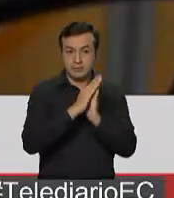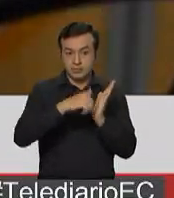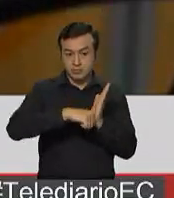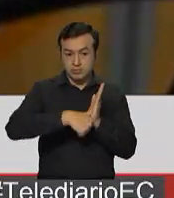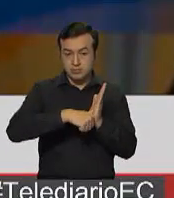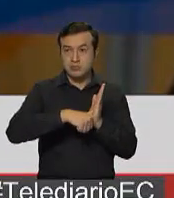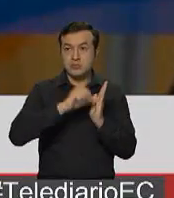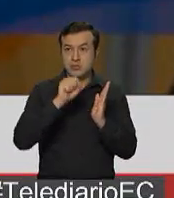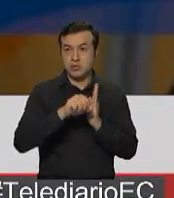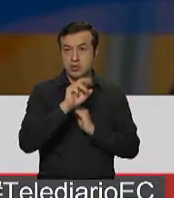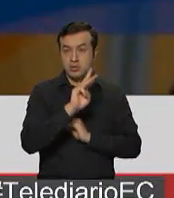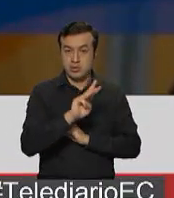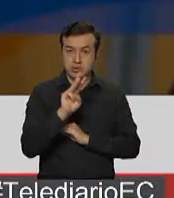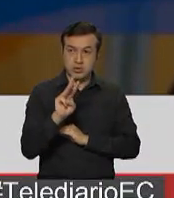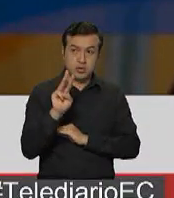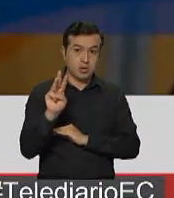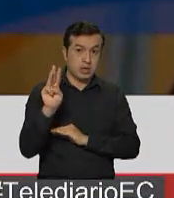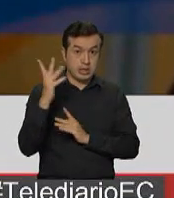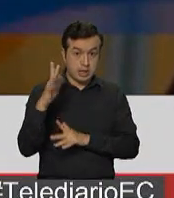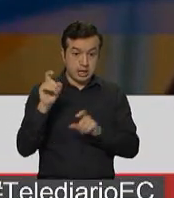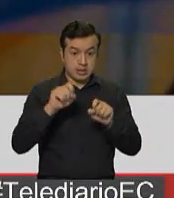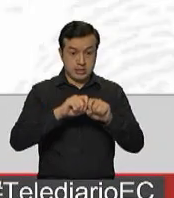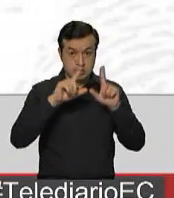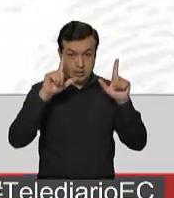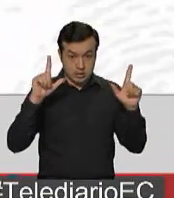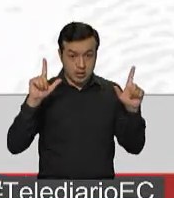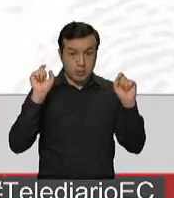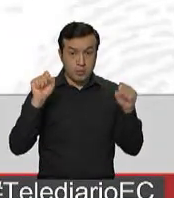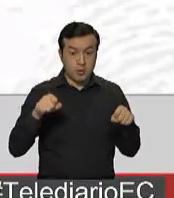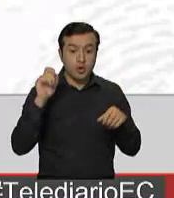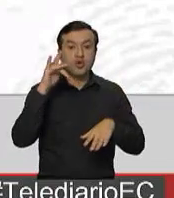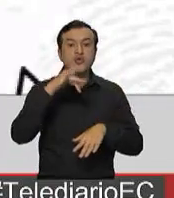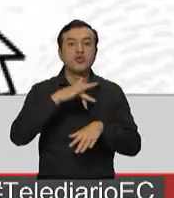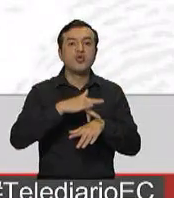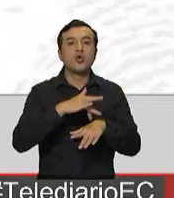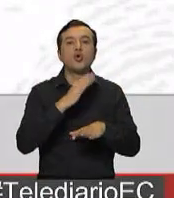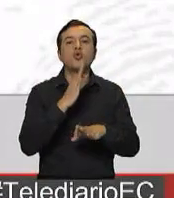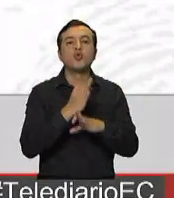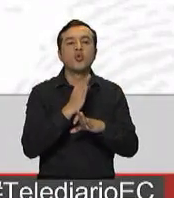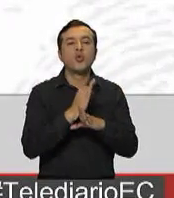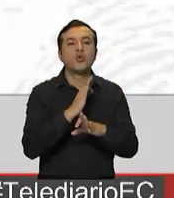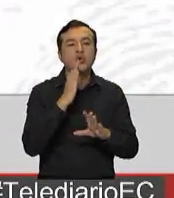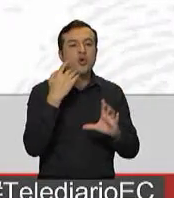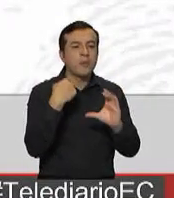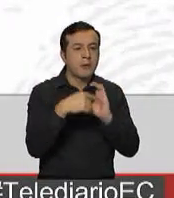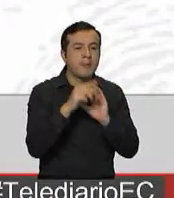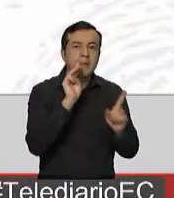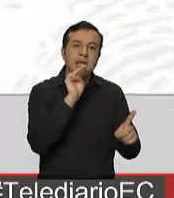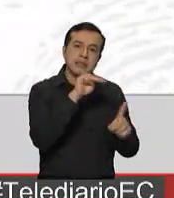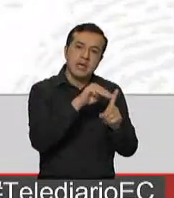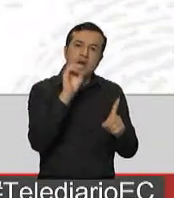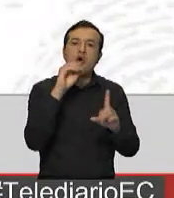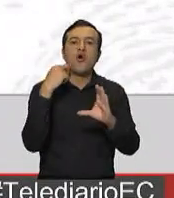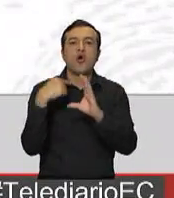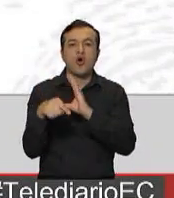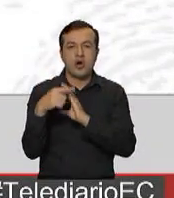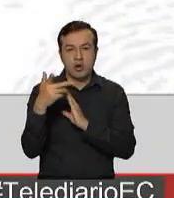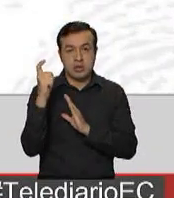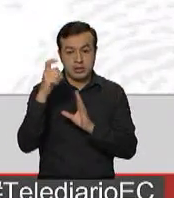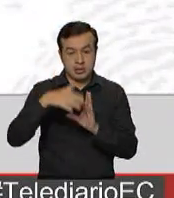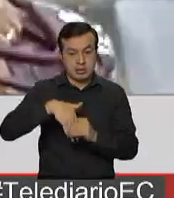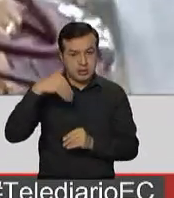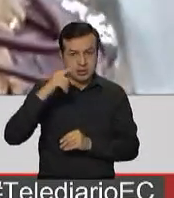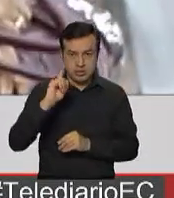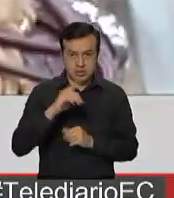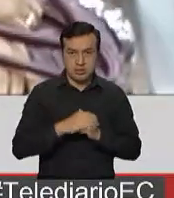web de la institución. Una vez agendado, recibirá el turno vía mensaje de texto o correo electrónico. No es necesario